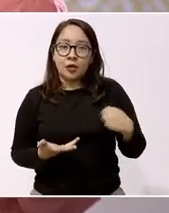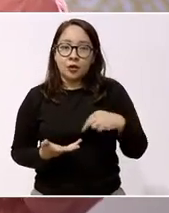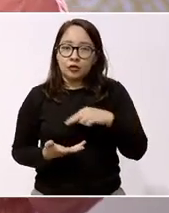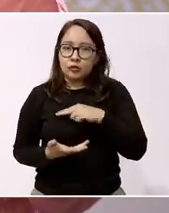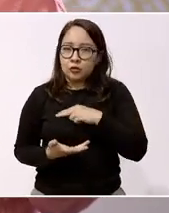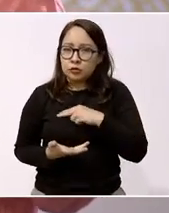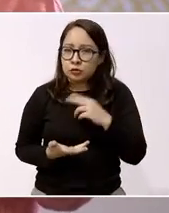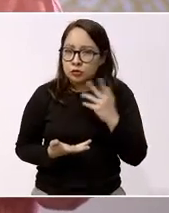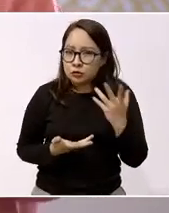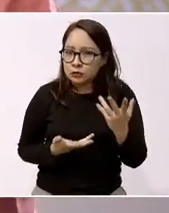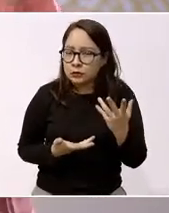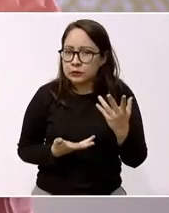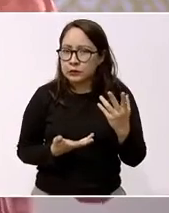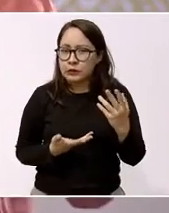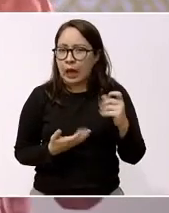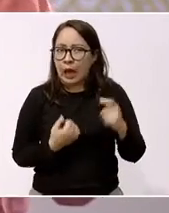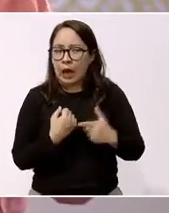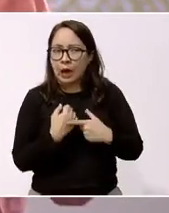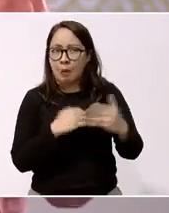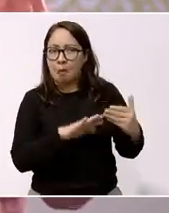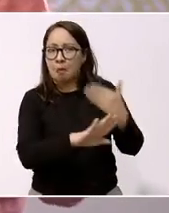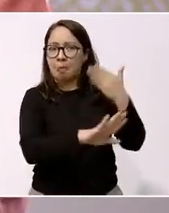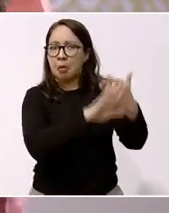festinarlo, es nada más